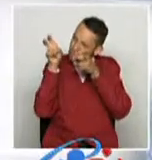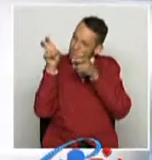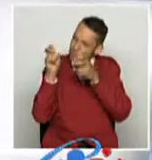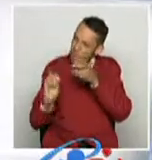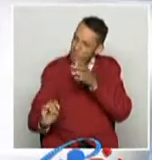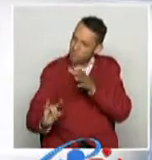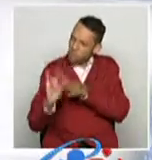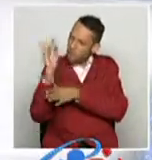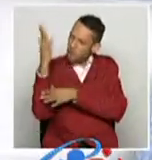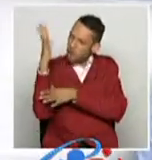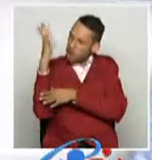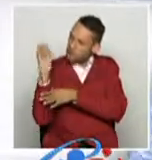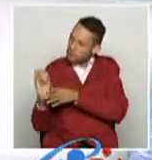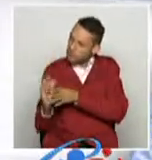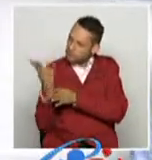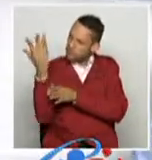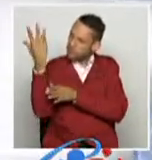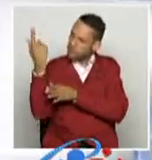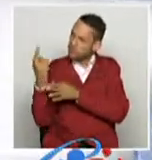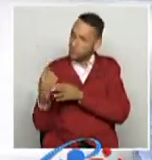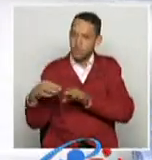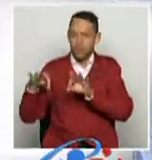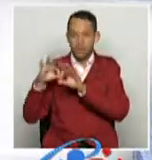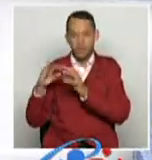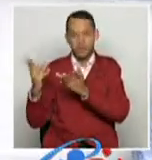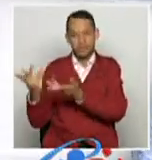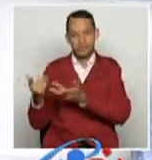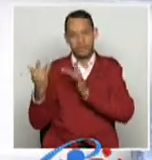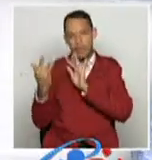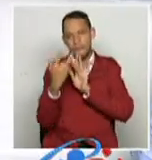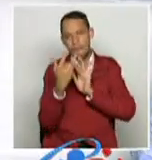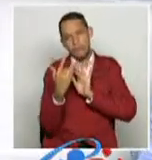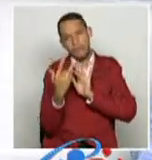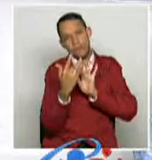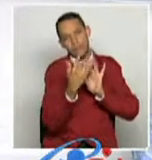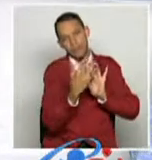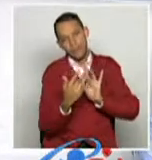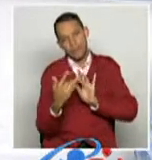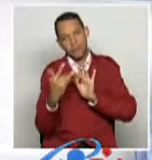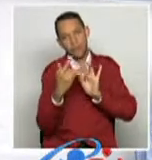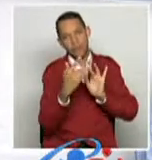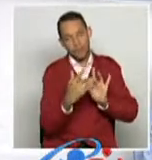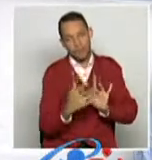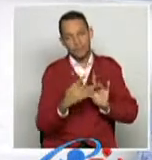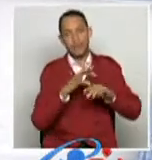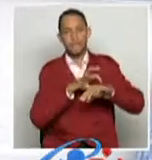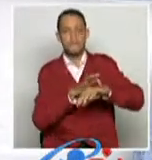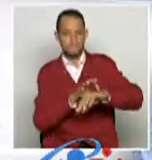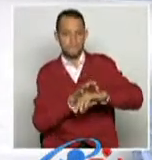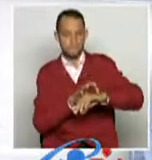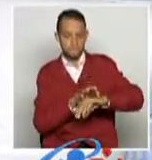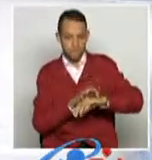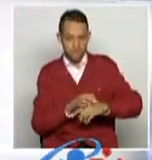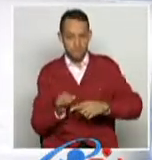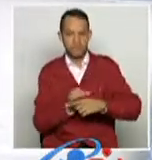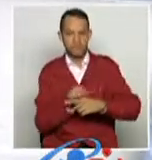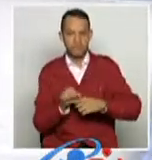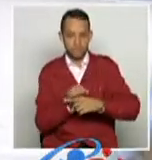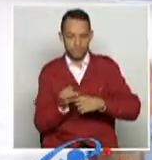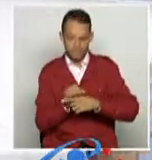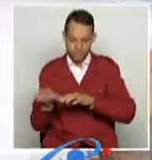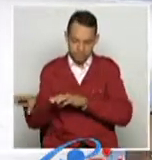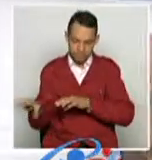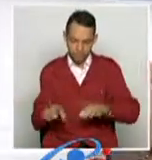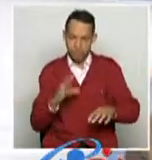ciertas especies, donde está en contacto con aquellos médicos tradicionales de este tipo de